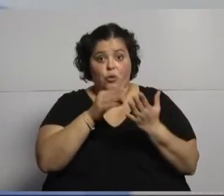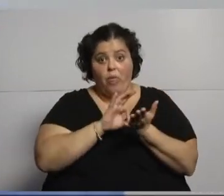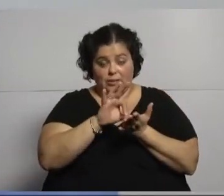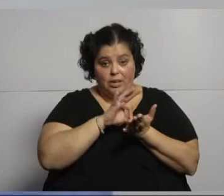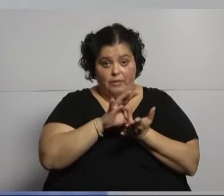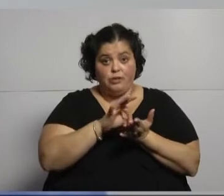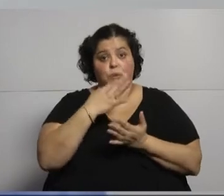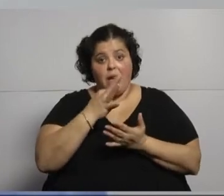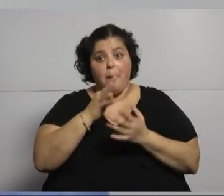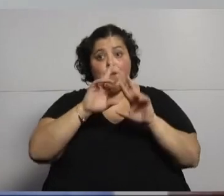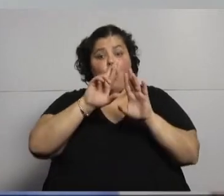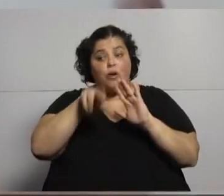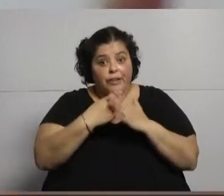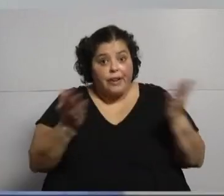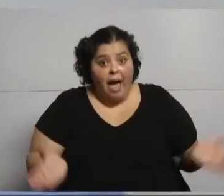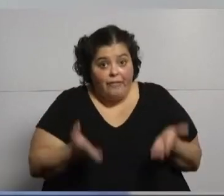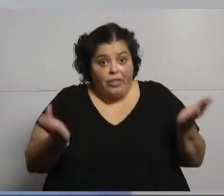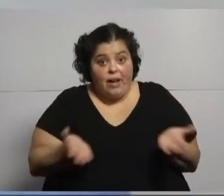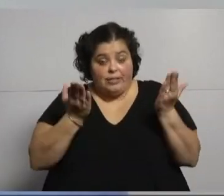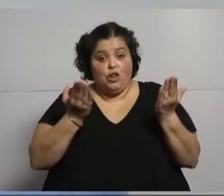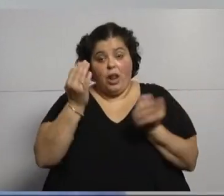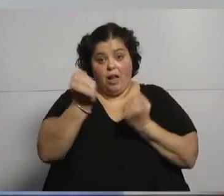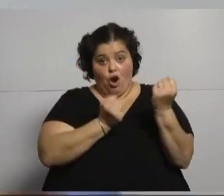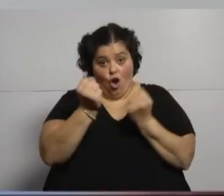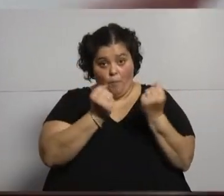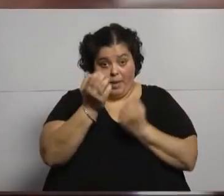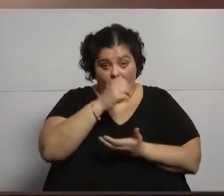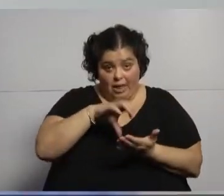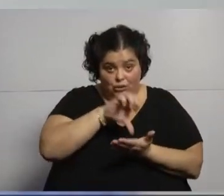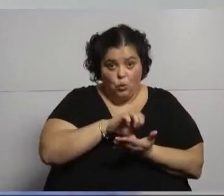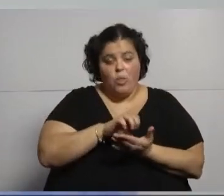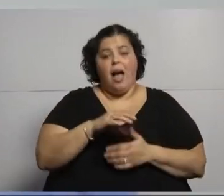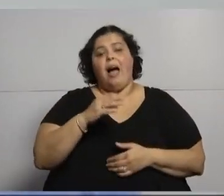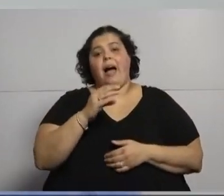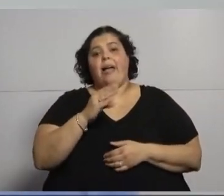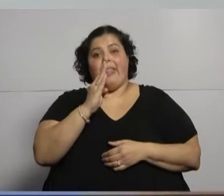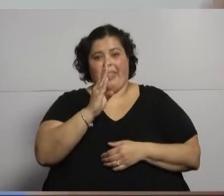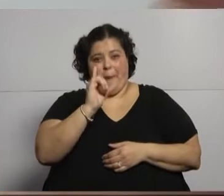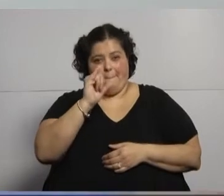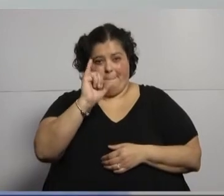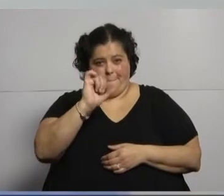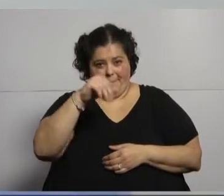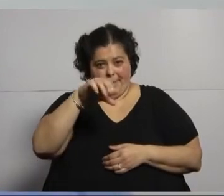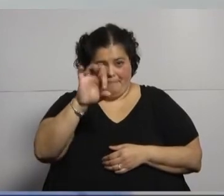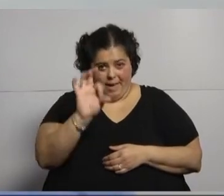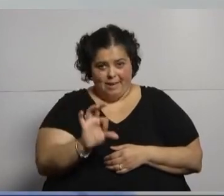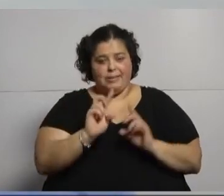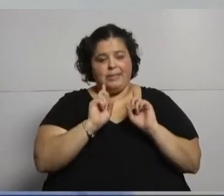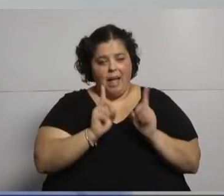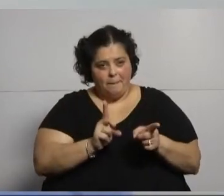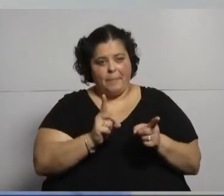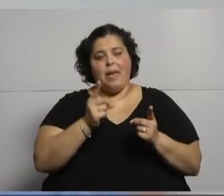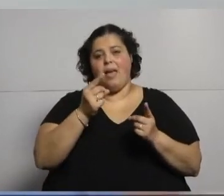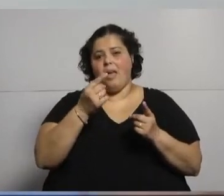con la reactivación económica de la ciudad, los programas de comercio electrónico para MIPYMES, la formación de competencias específicas en materias